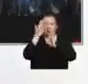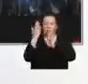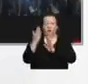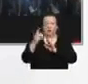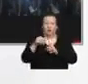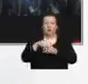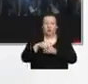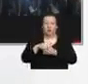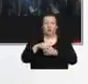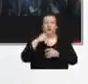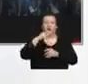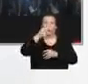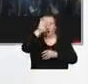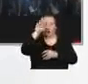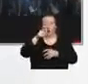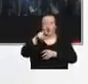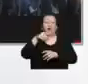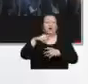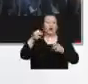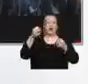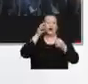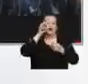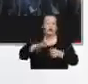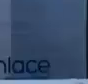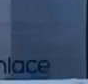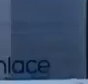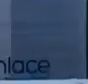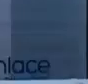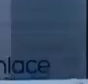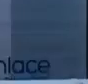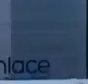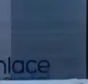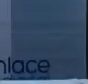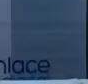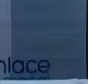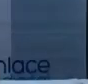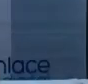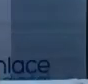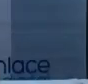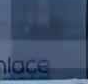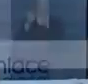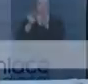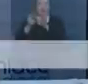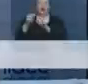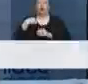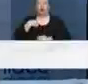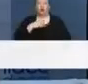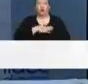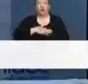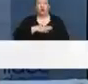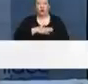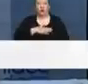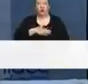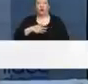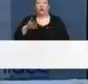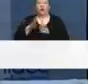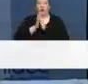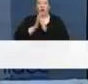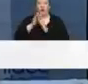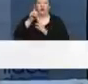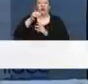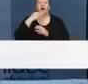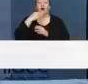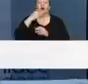tomógrafo siempre se añade el punto como al resto del hospital público pero no del frente de la clínica privada en lo que tuve que hacer por ejemplo a clínica san francisco frente de